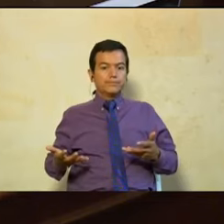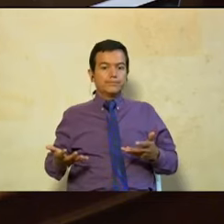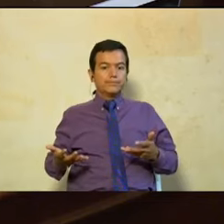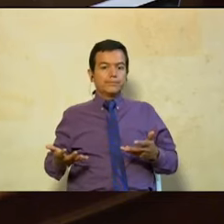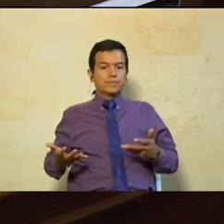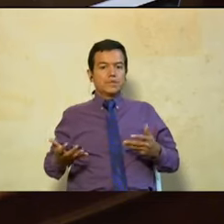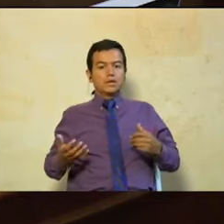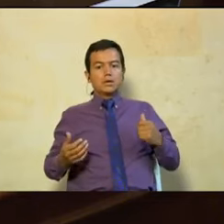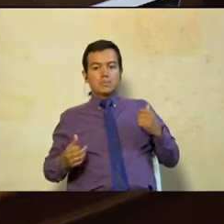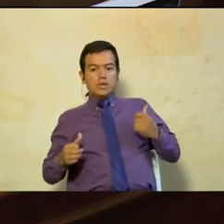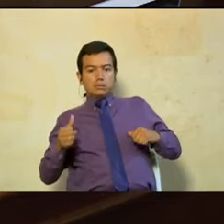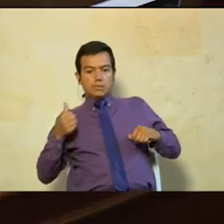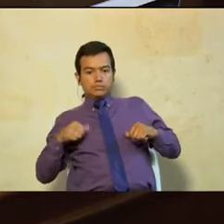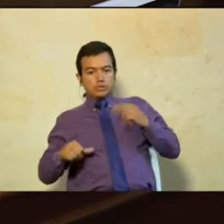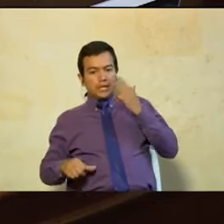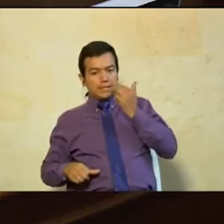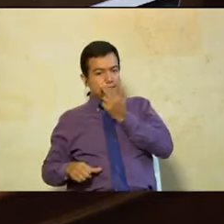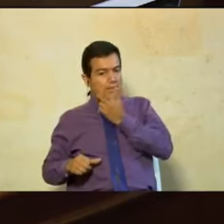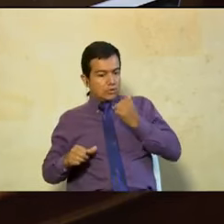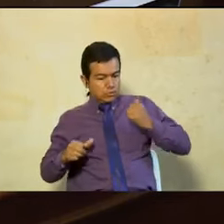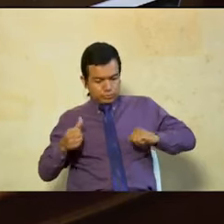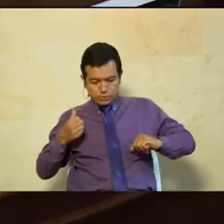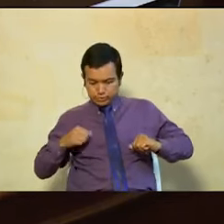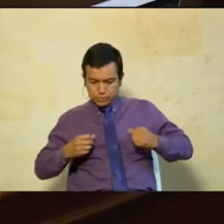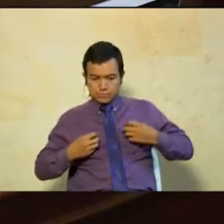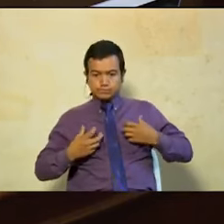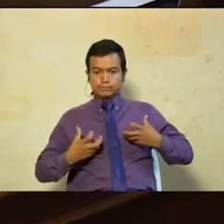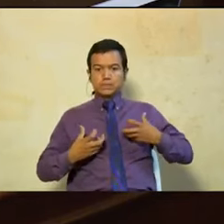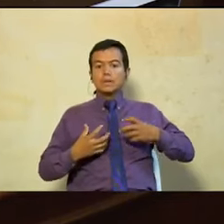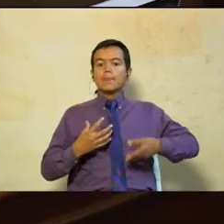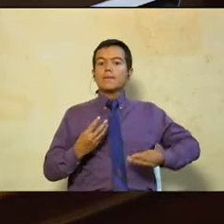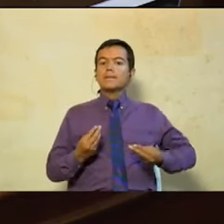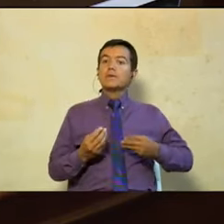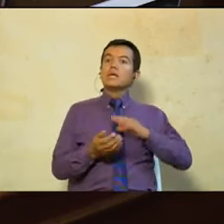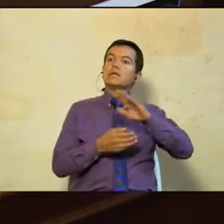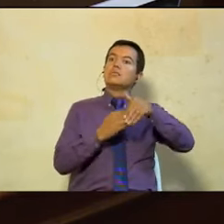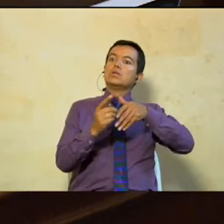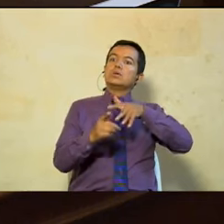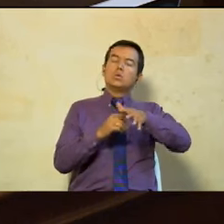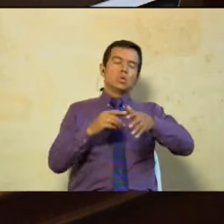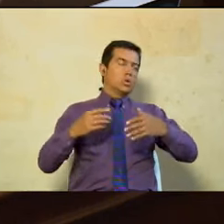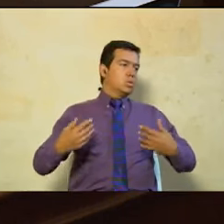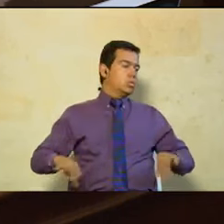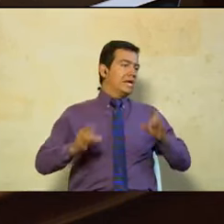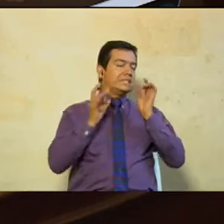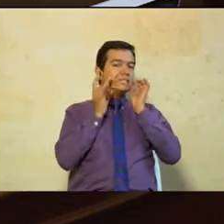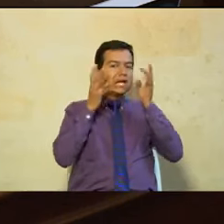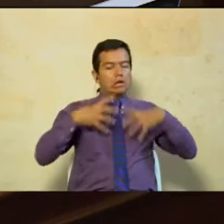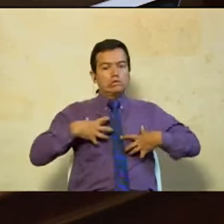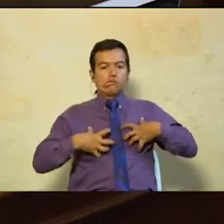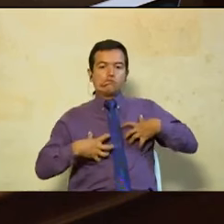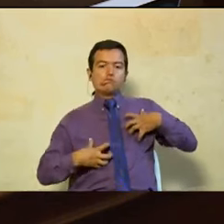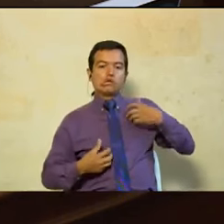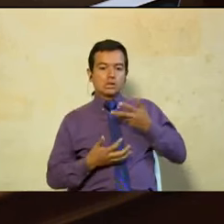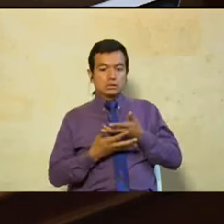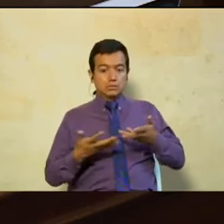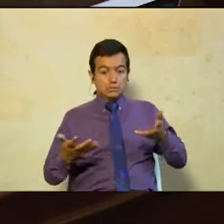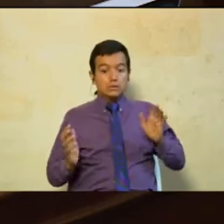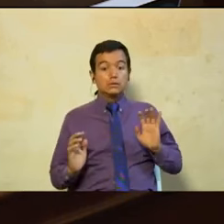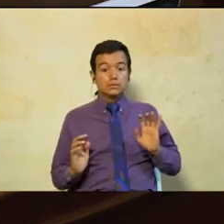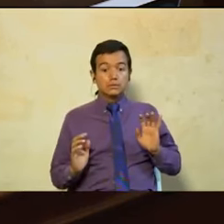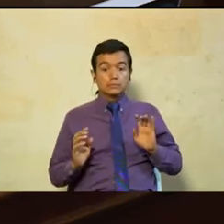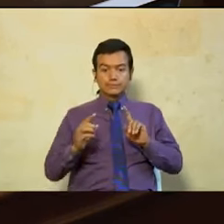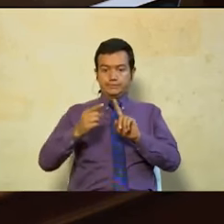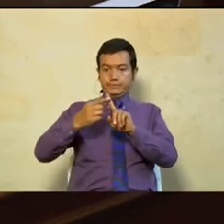mamarias etcétera y que han causado todo tipo de desastres que uno se te puede ocurrir